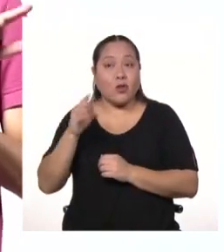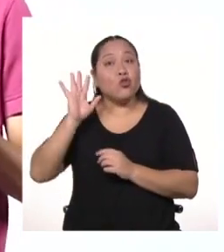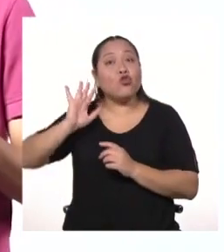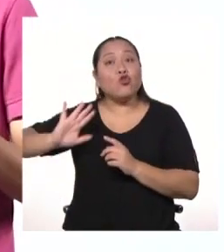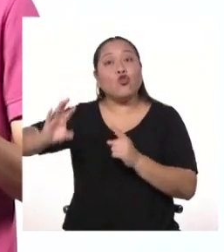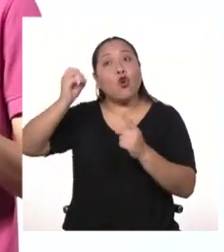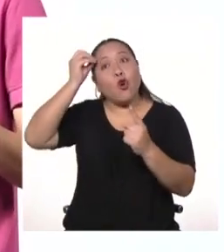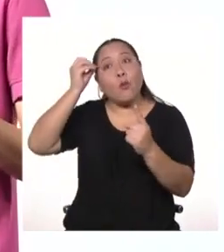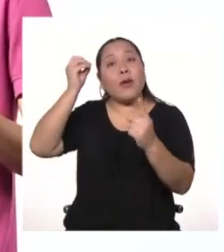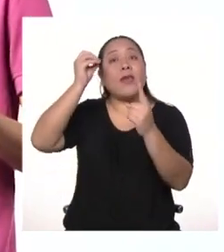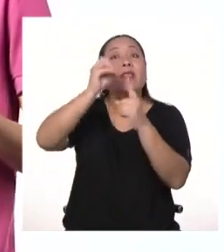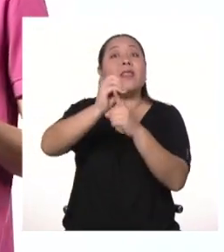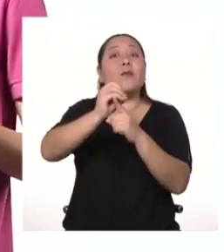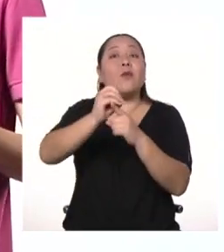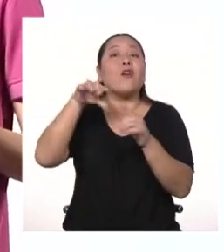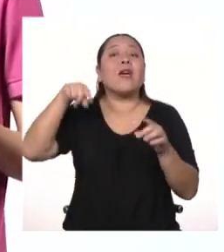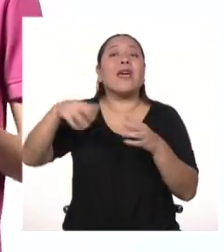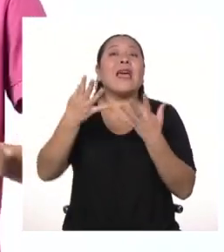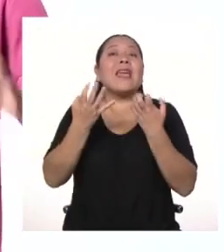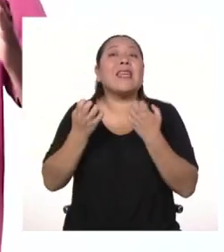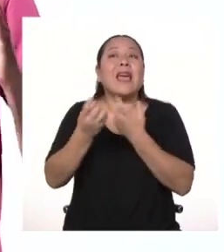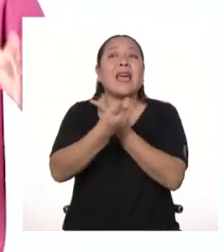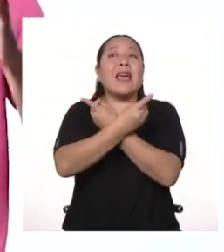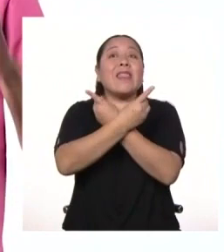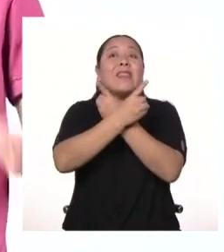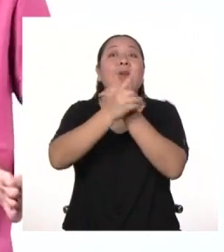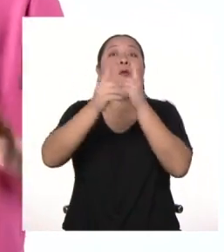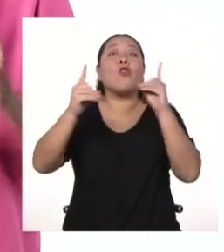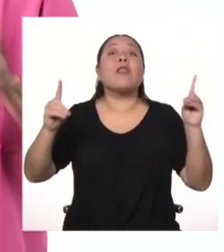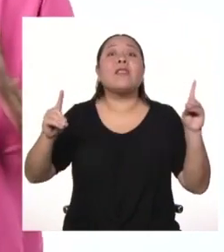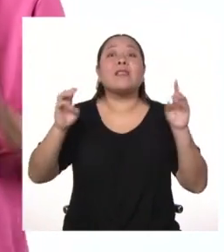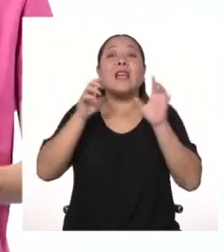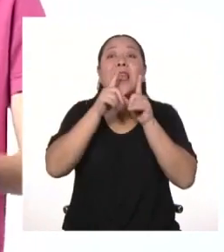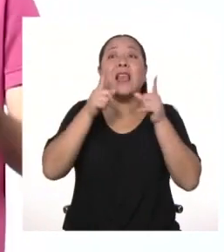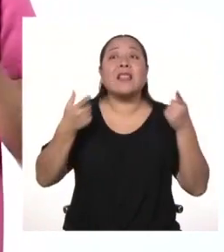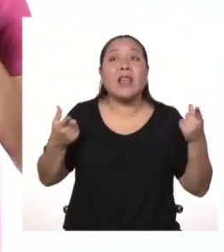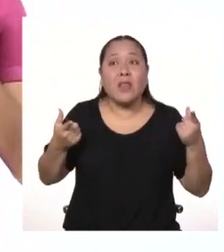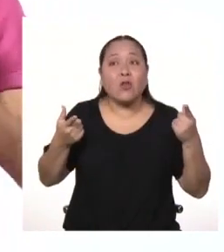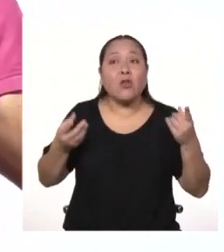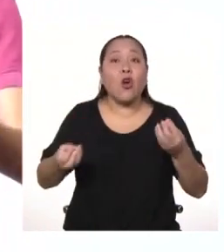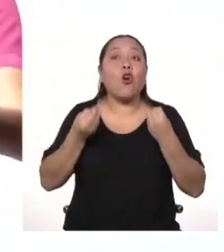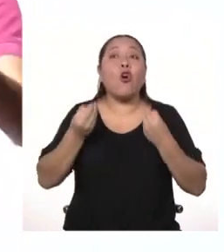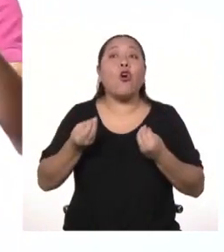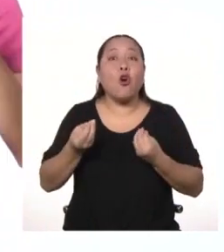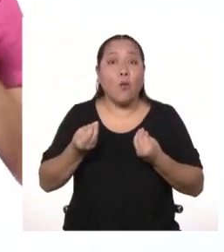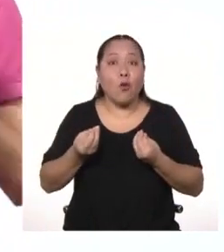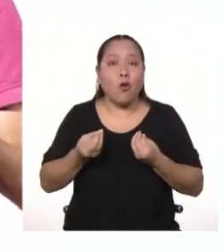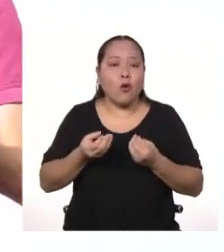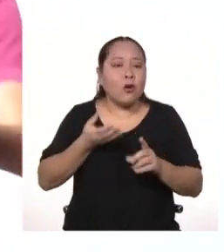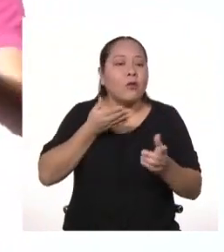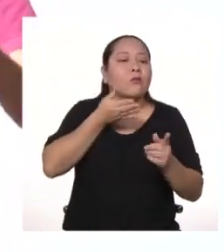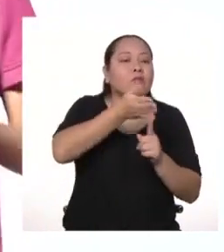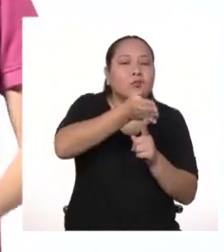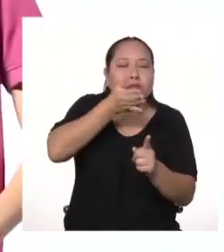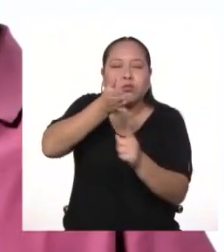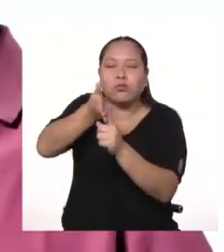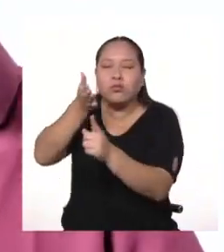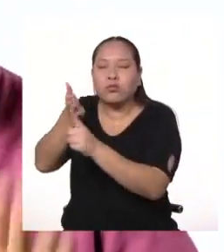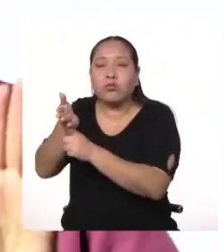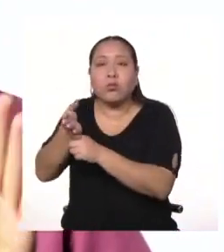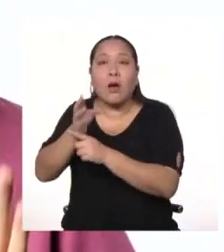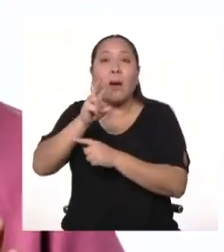de democratizar la literatura en el país a través de sus viajes